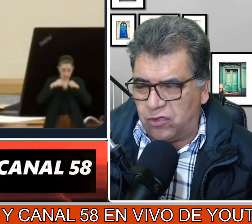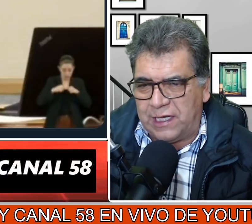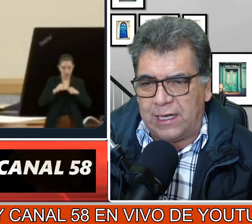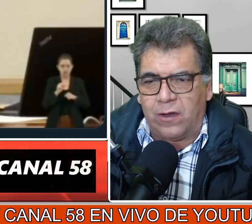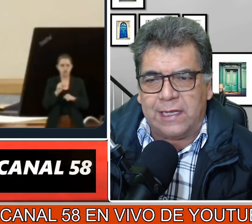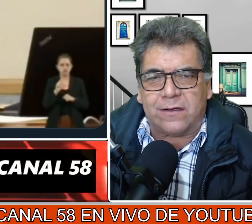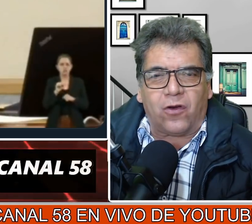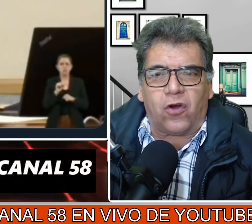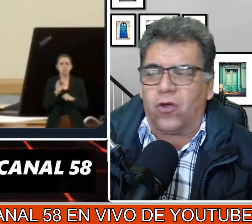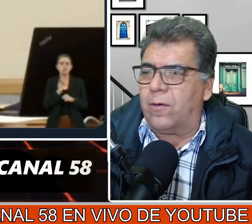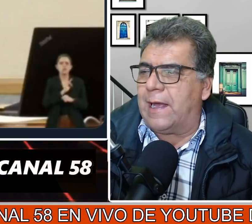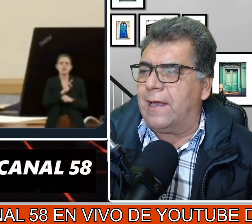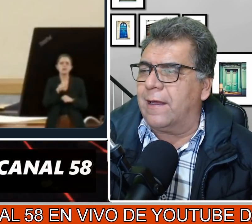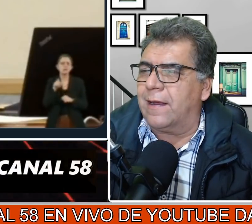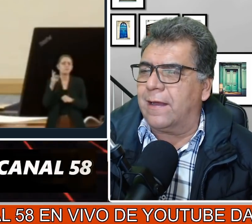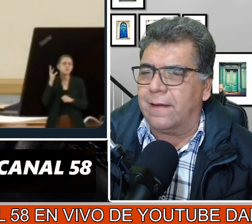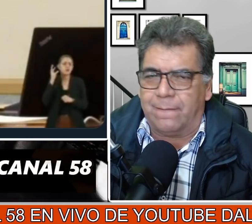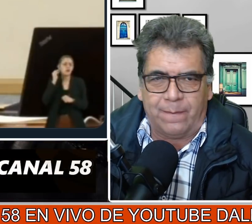a escuchar a Lorenzo Córdoba,